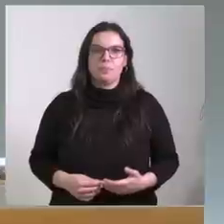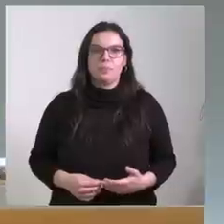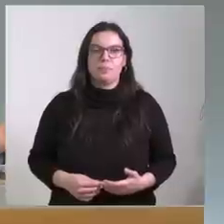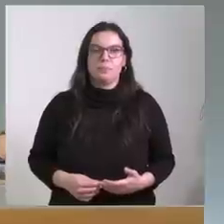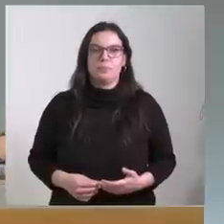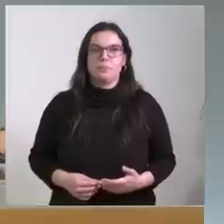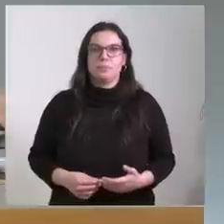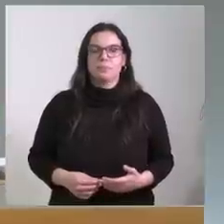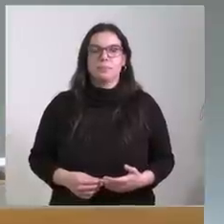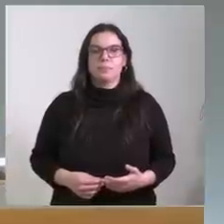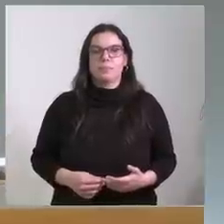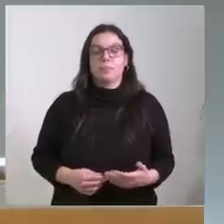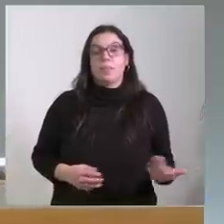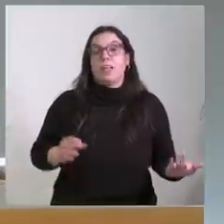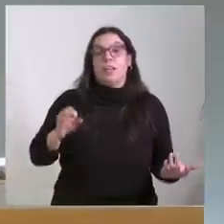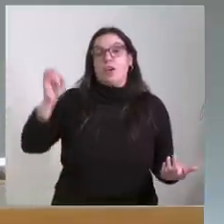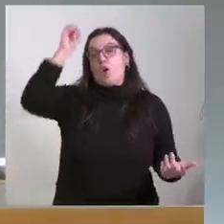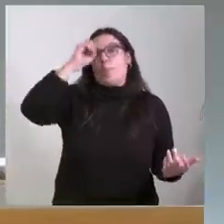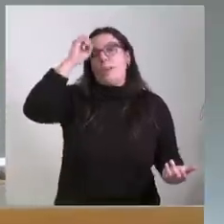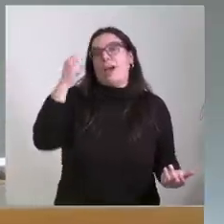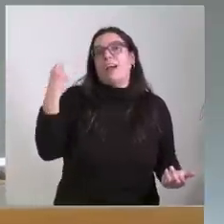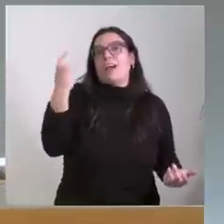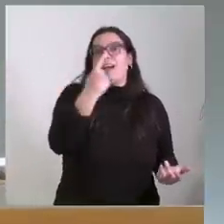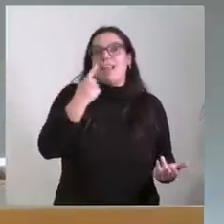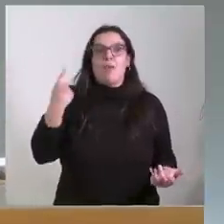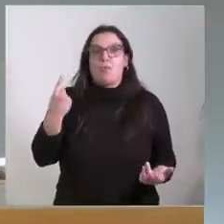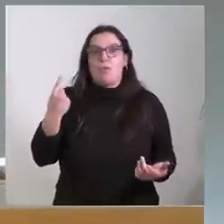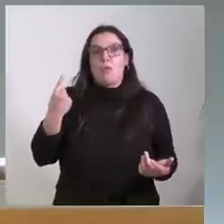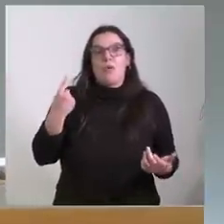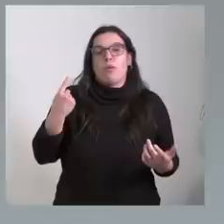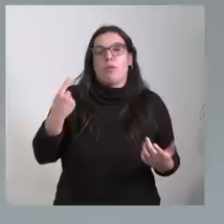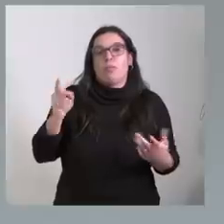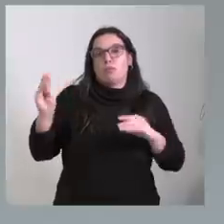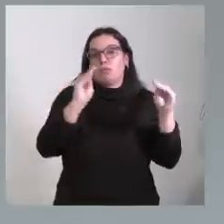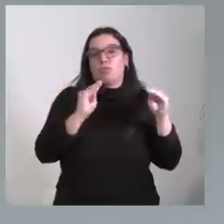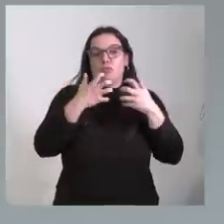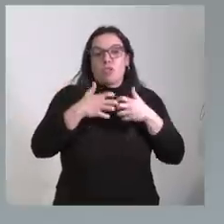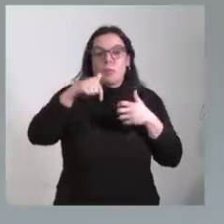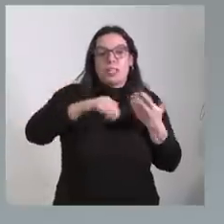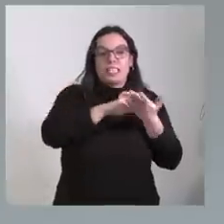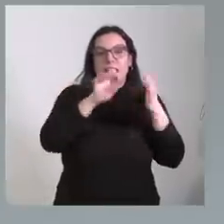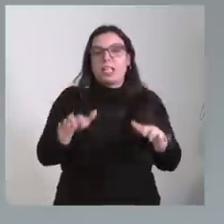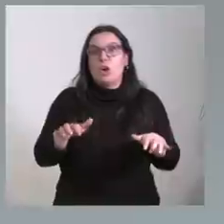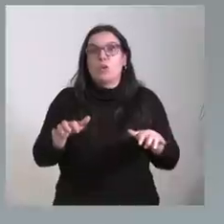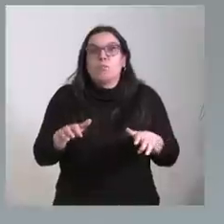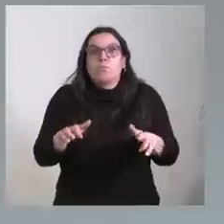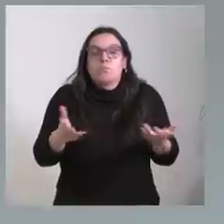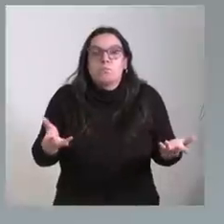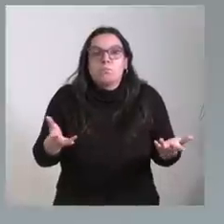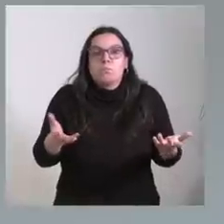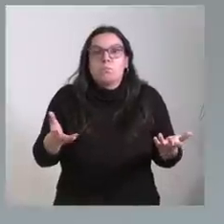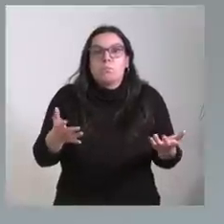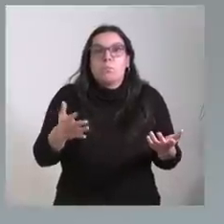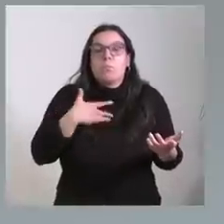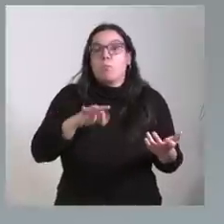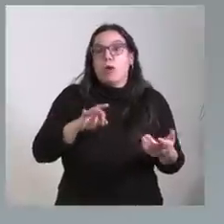nosotros podemos opinar sobre cómo funciona en Castilla y león que no tiene que ser ni igual de como